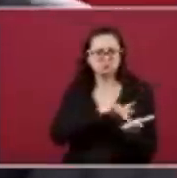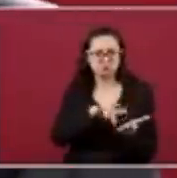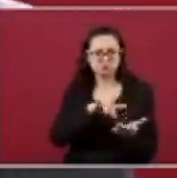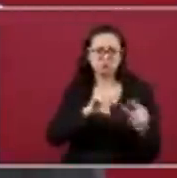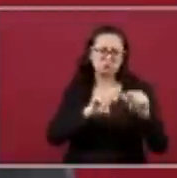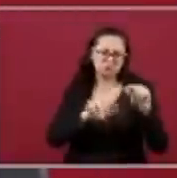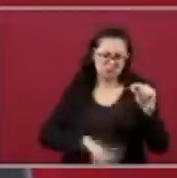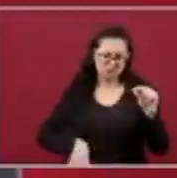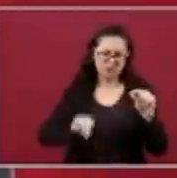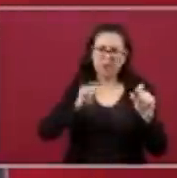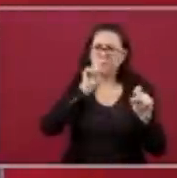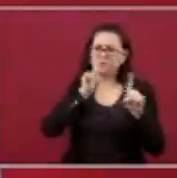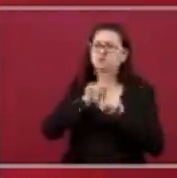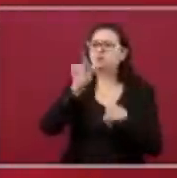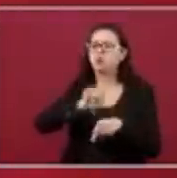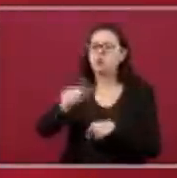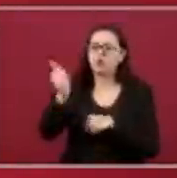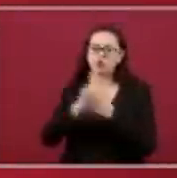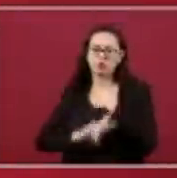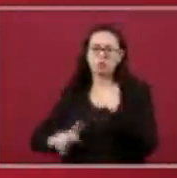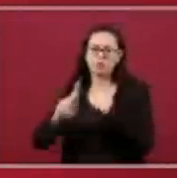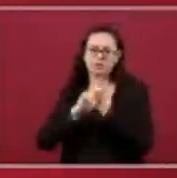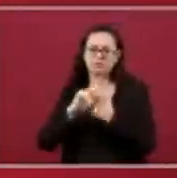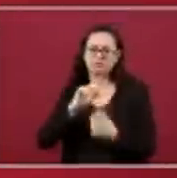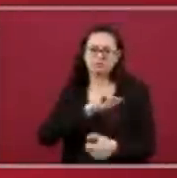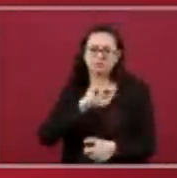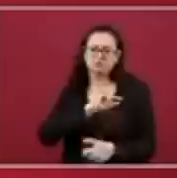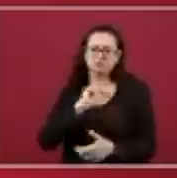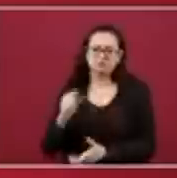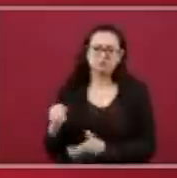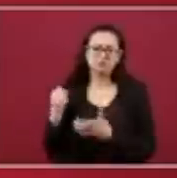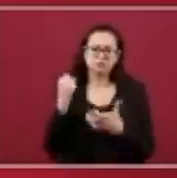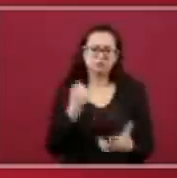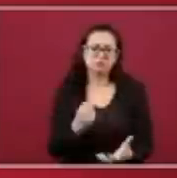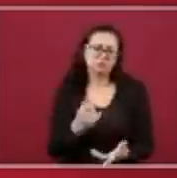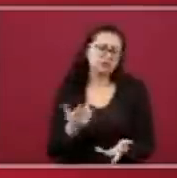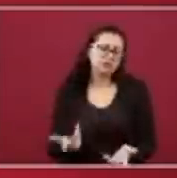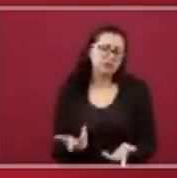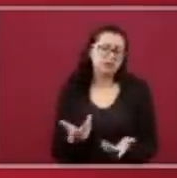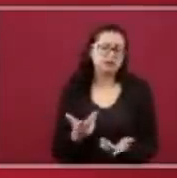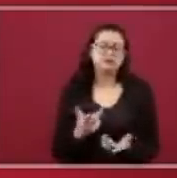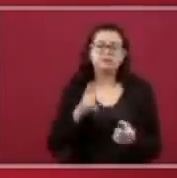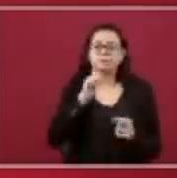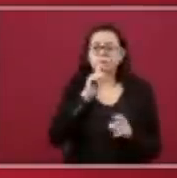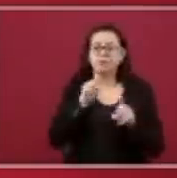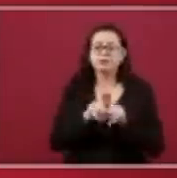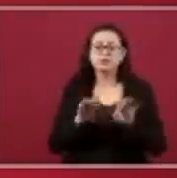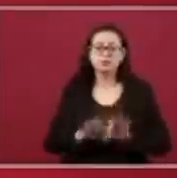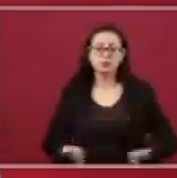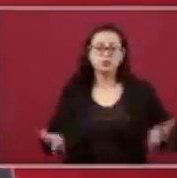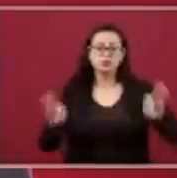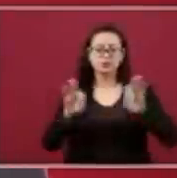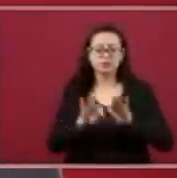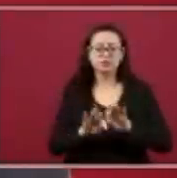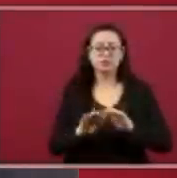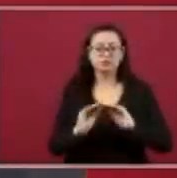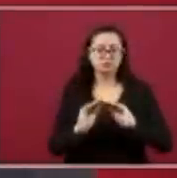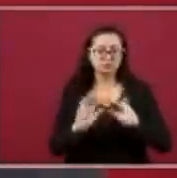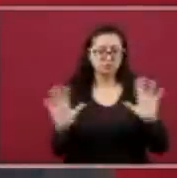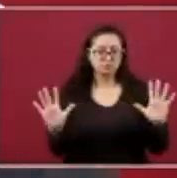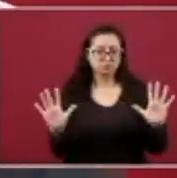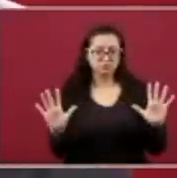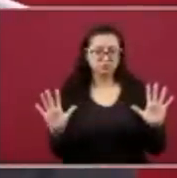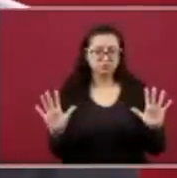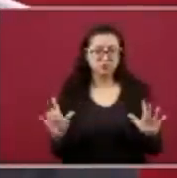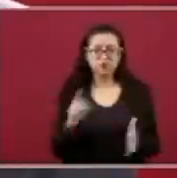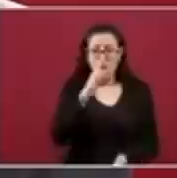extranjera, porque también debe de quedar claro que no nos